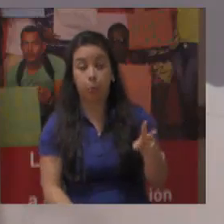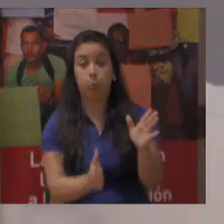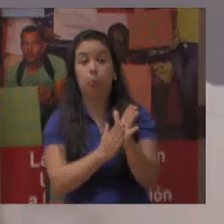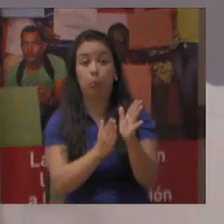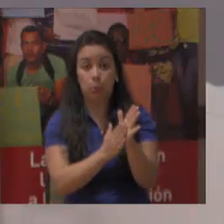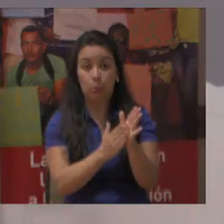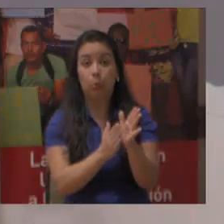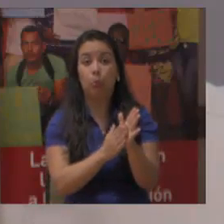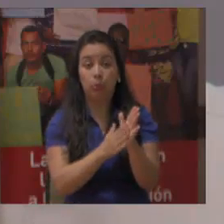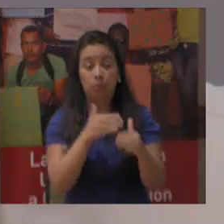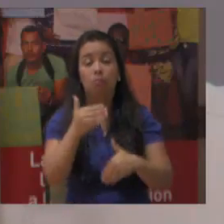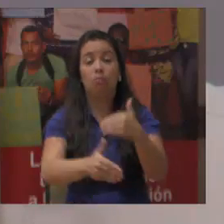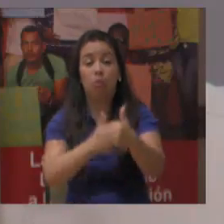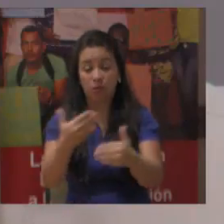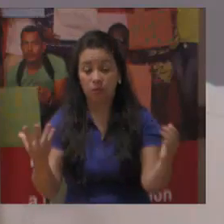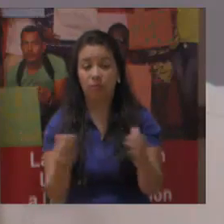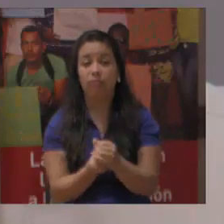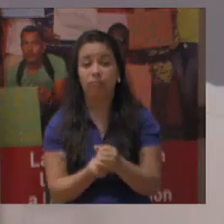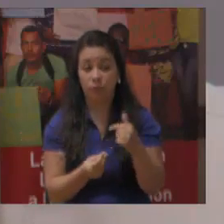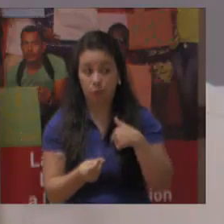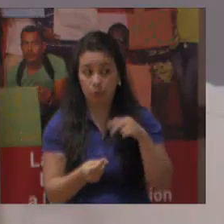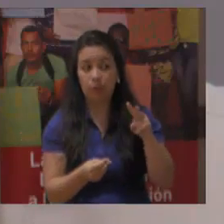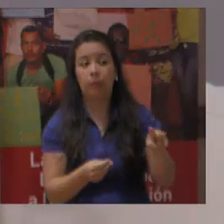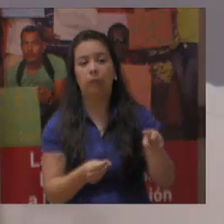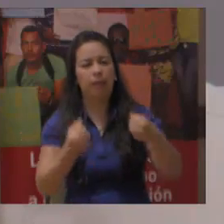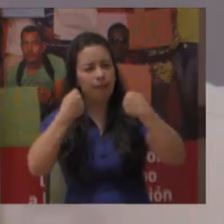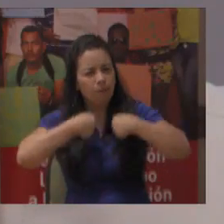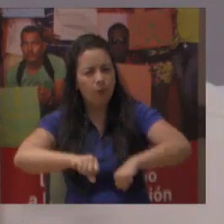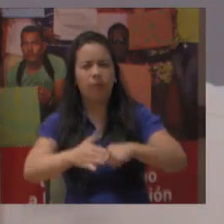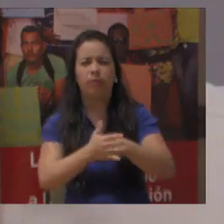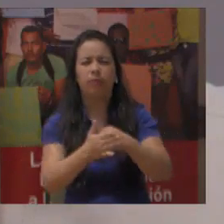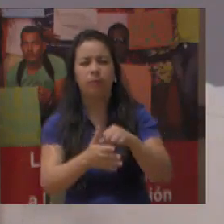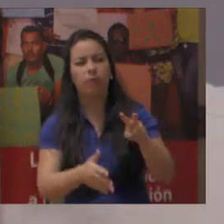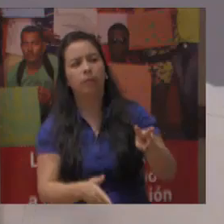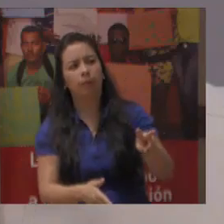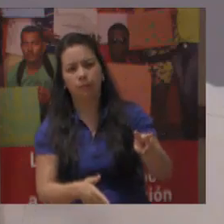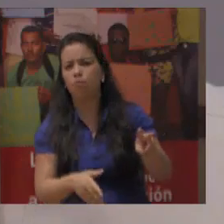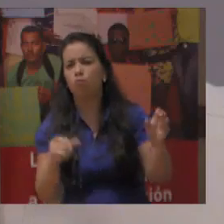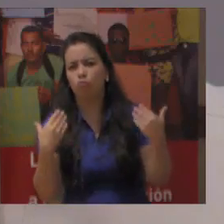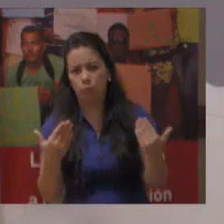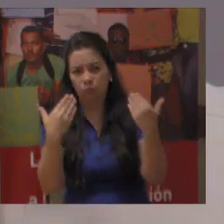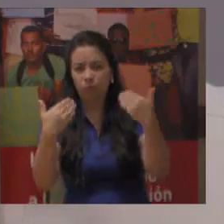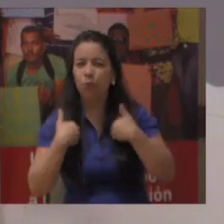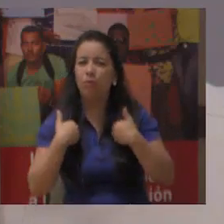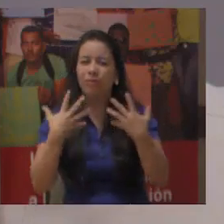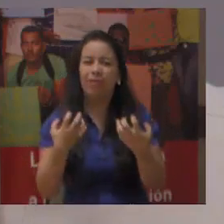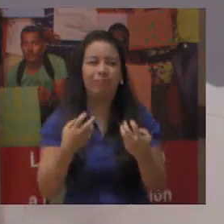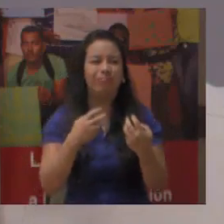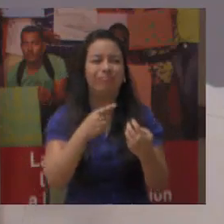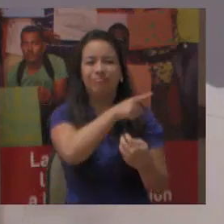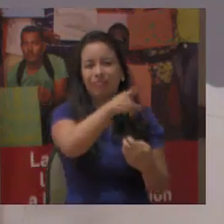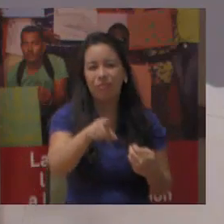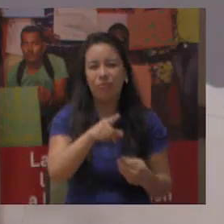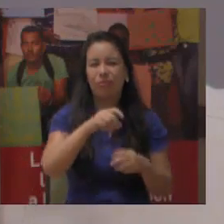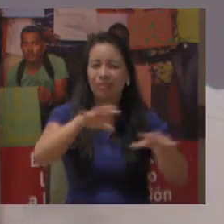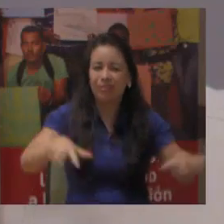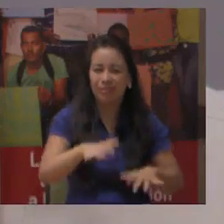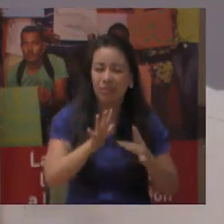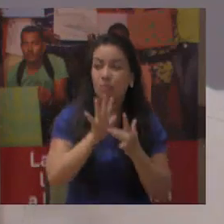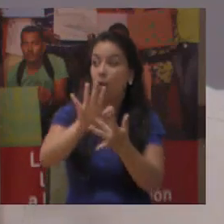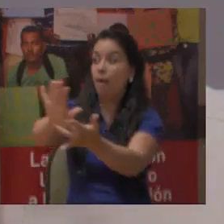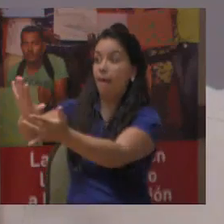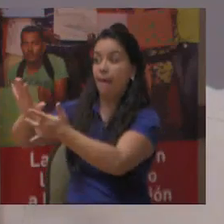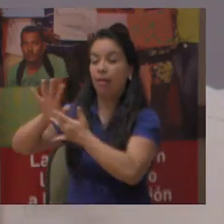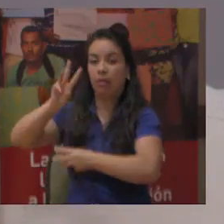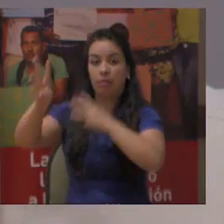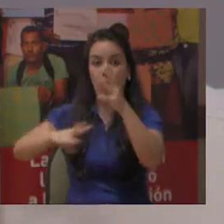mejor proceso de reintegración del mundo. El esfuerzo que está es en seguirle mostrando al mundo y en hacer un esfuerzo aún mayor, porque todavía